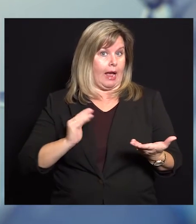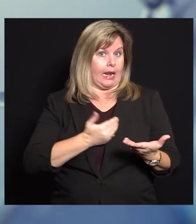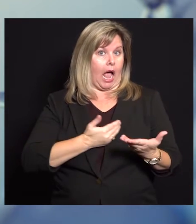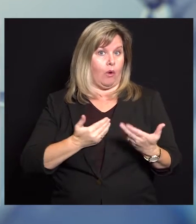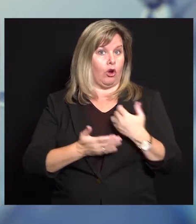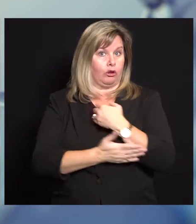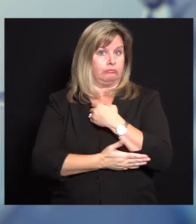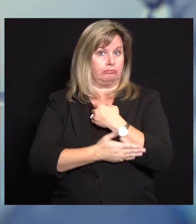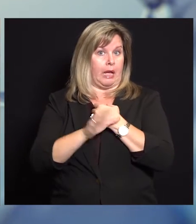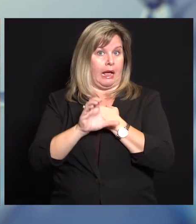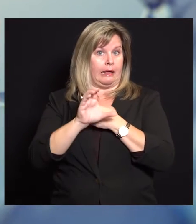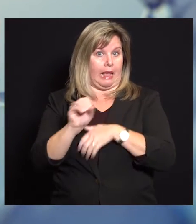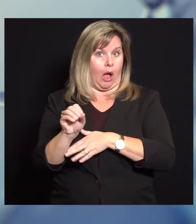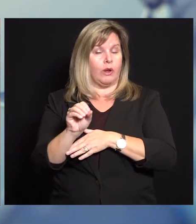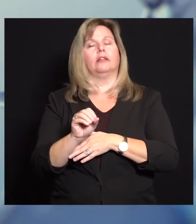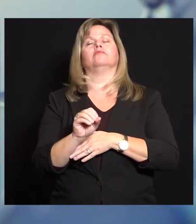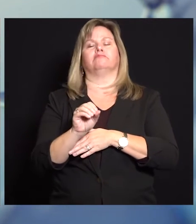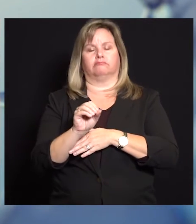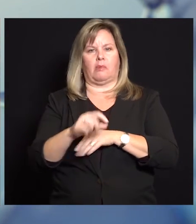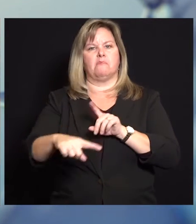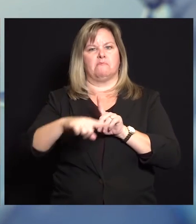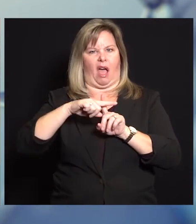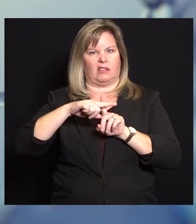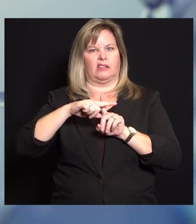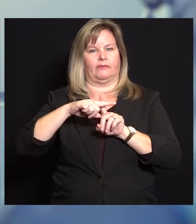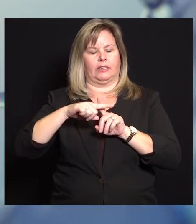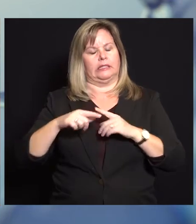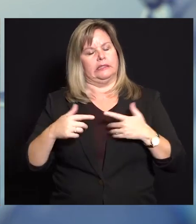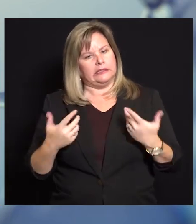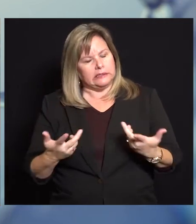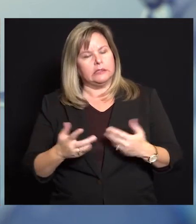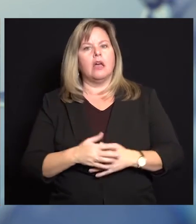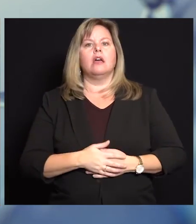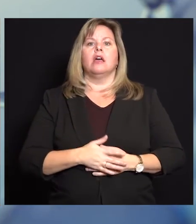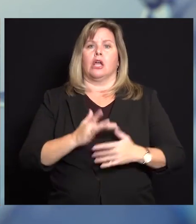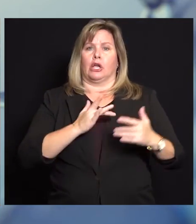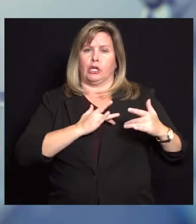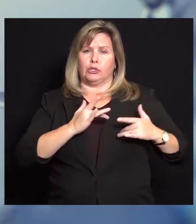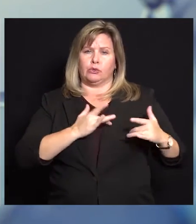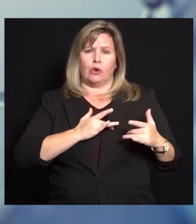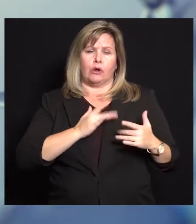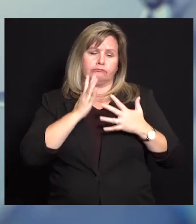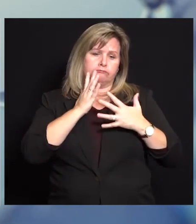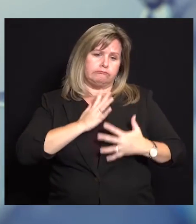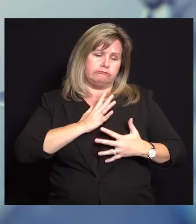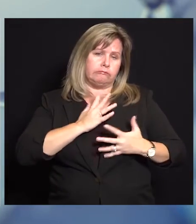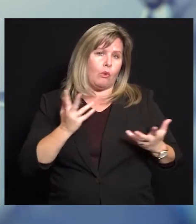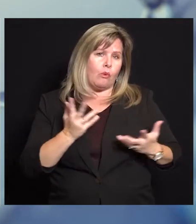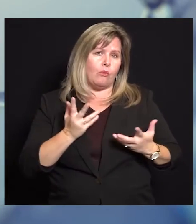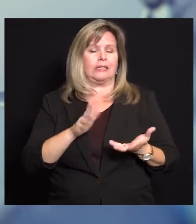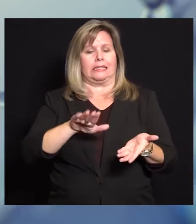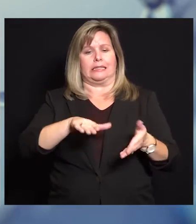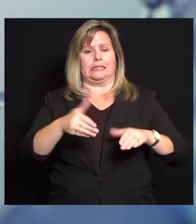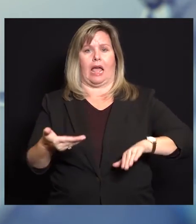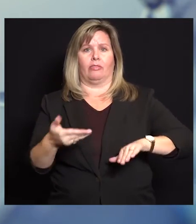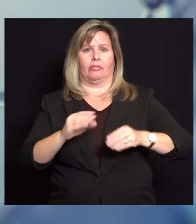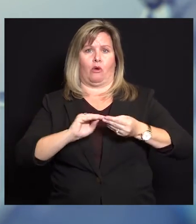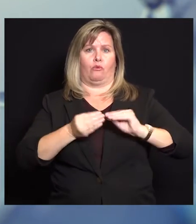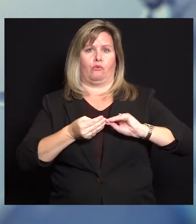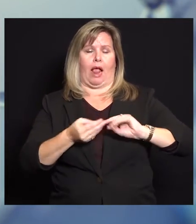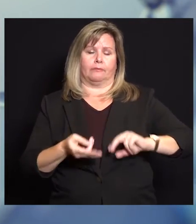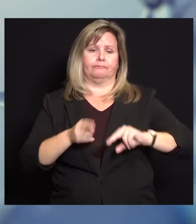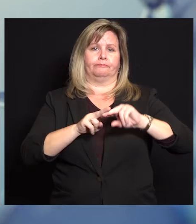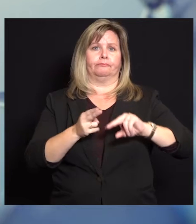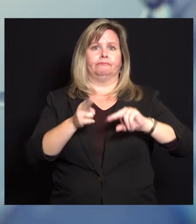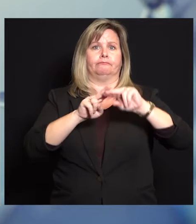ciento de todas las pruebas que se llevan a cabo aquí en el condado de kent que dan positivo para kobe 19 y lo más